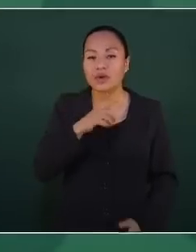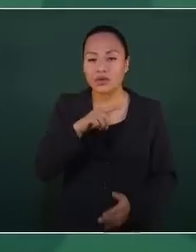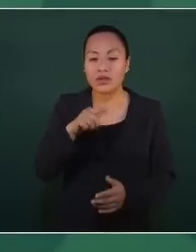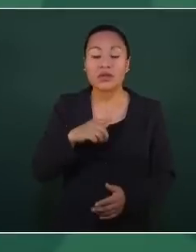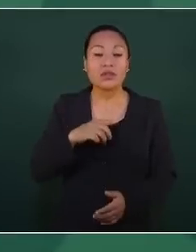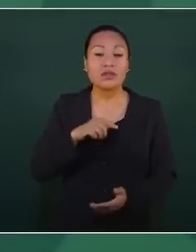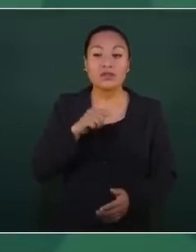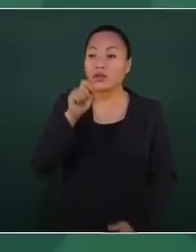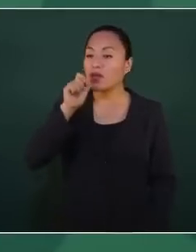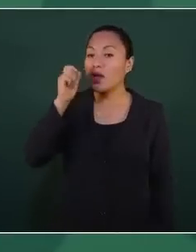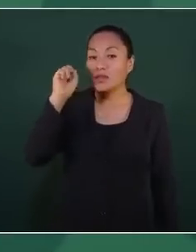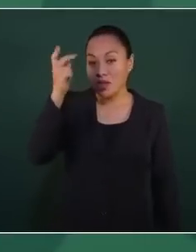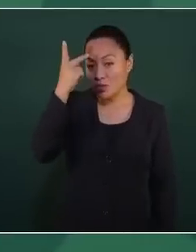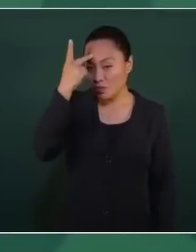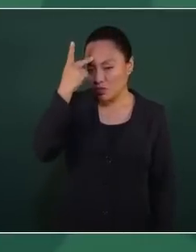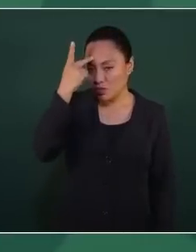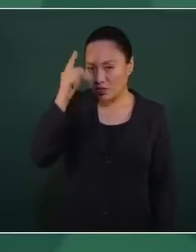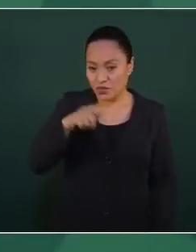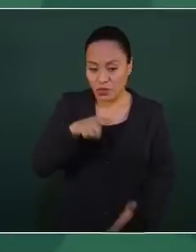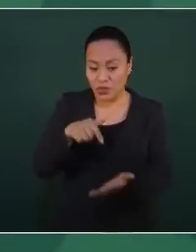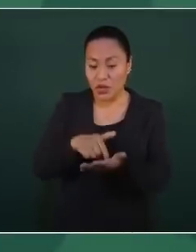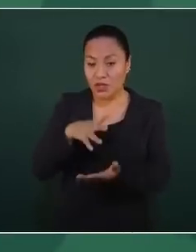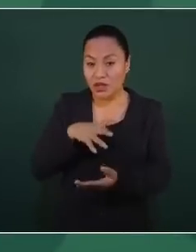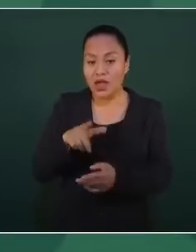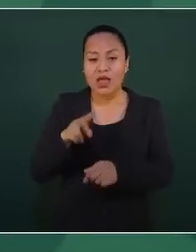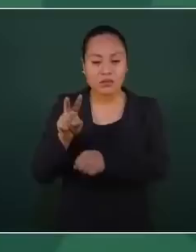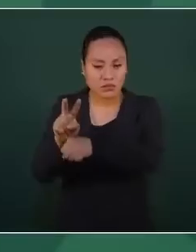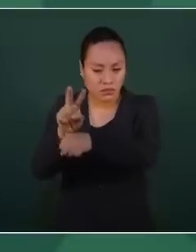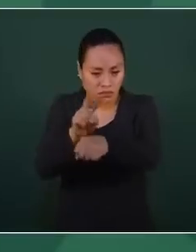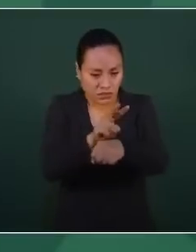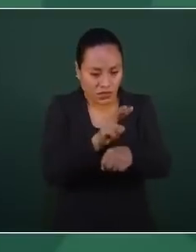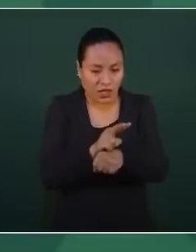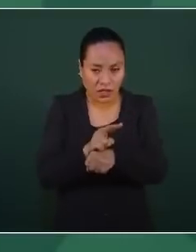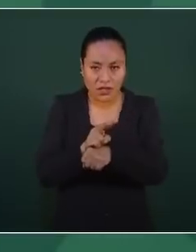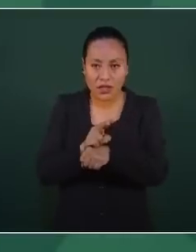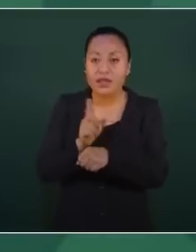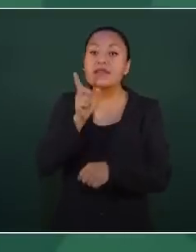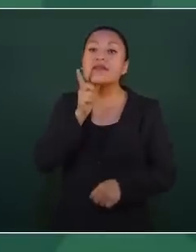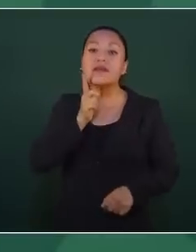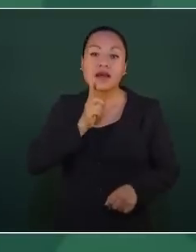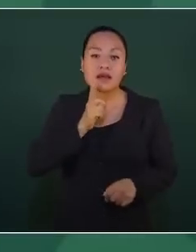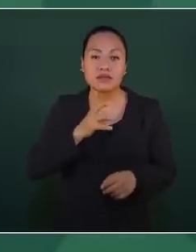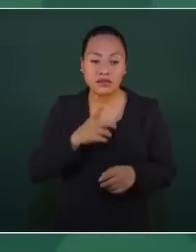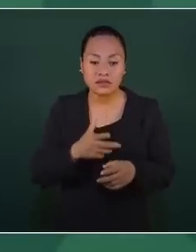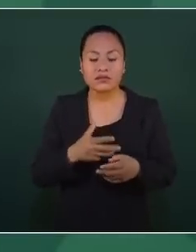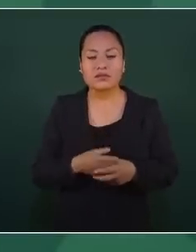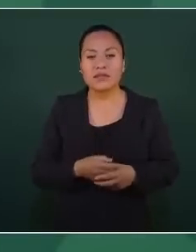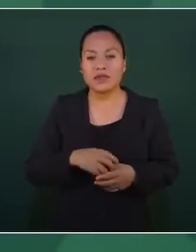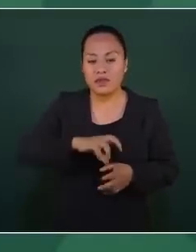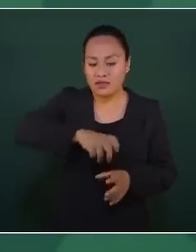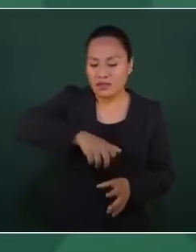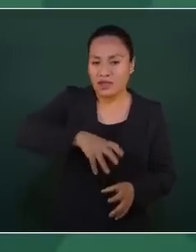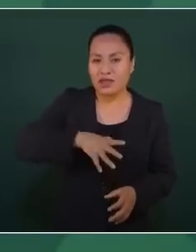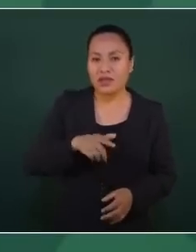Luis Potosí. En el tema de verificaciones de gas, realizamos